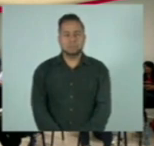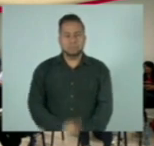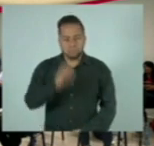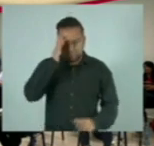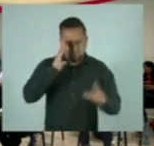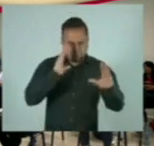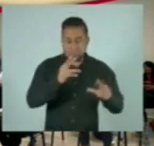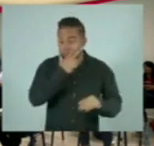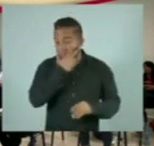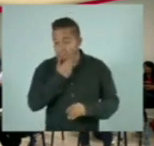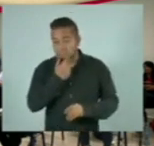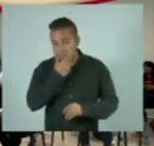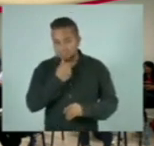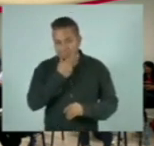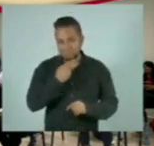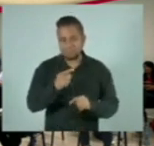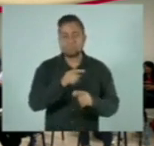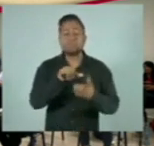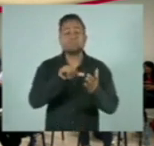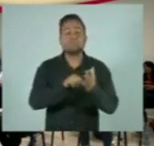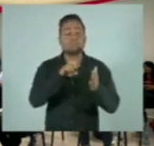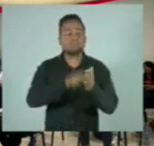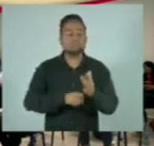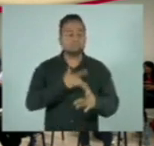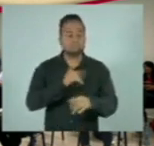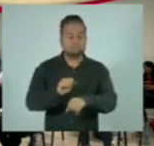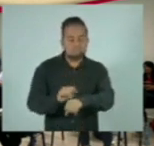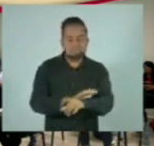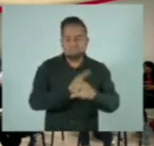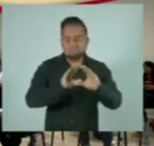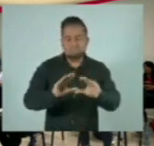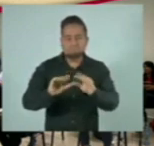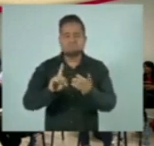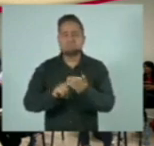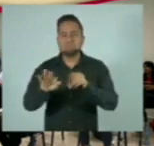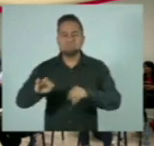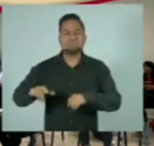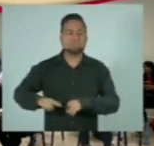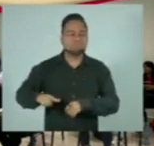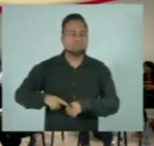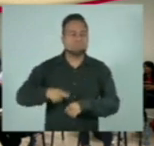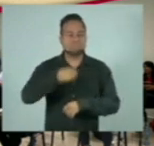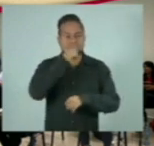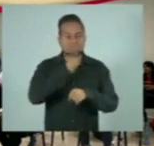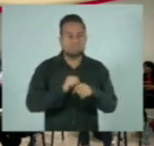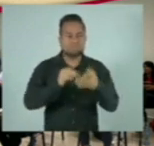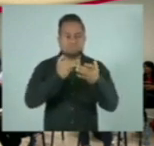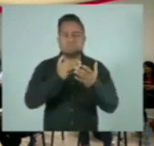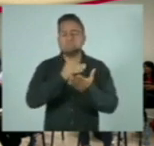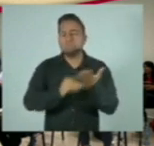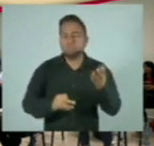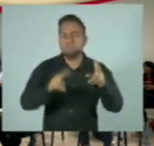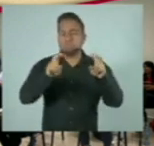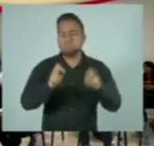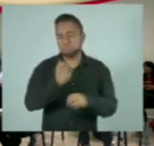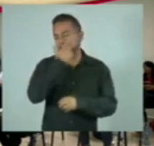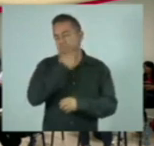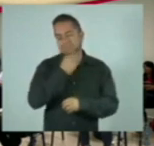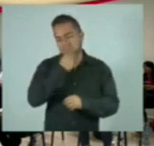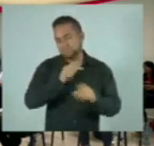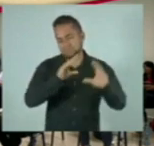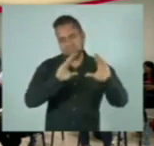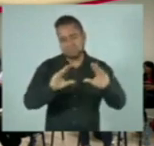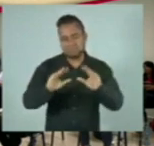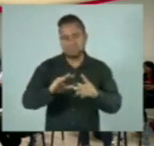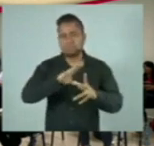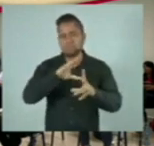Capacitación de masculinidades, el Centro de Reeducación sensibilizó a servidoras y servidores públicos de la Secretaría de Finanzas impartiendo el tema masculinidades,